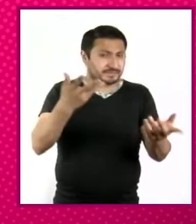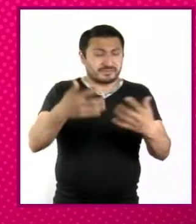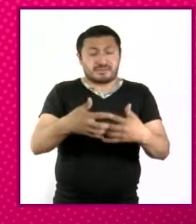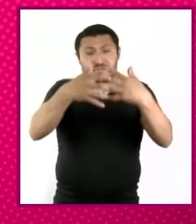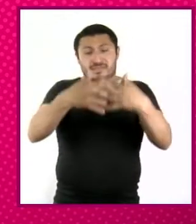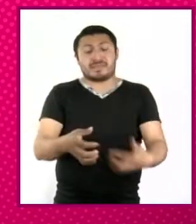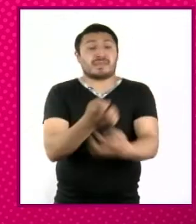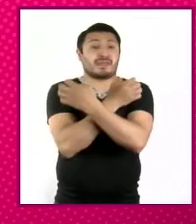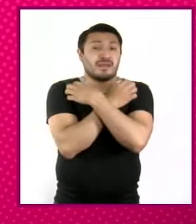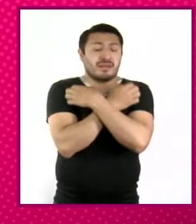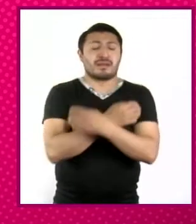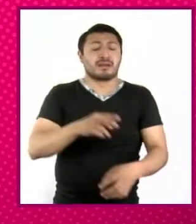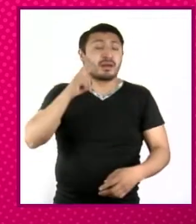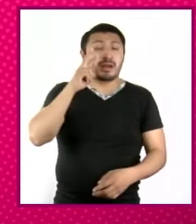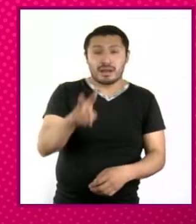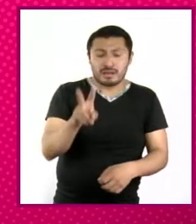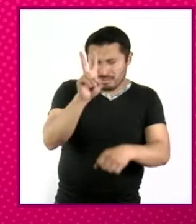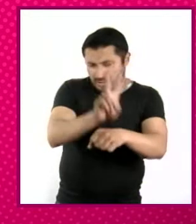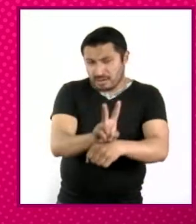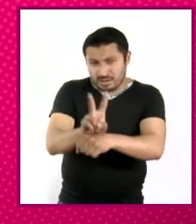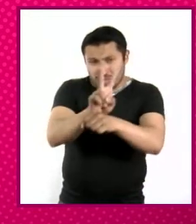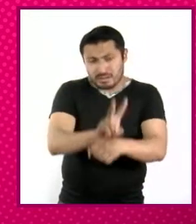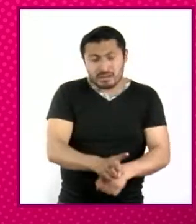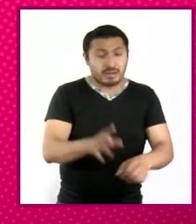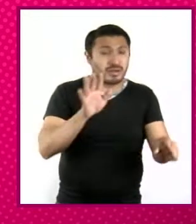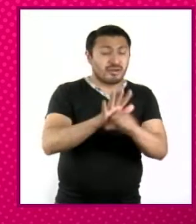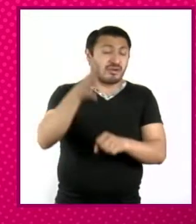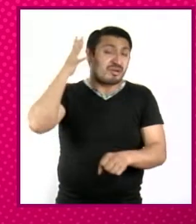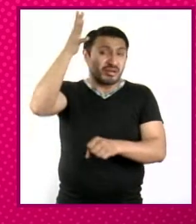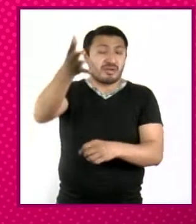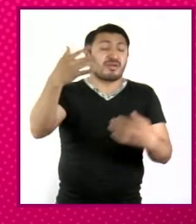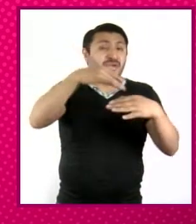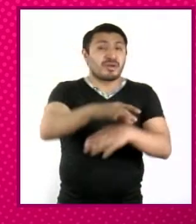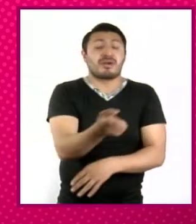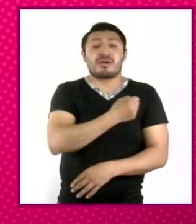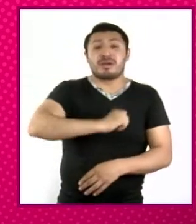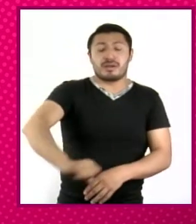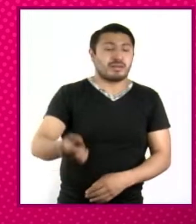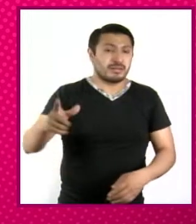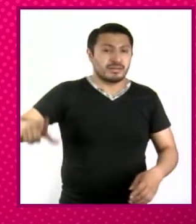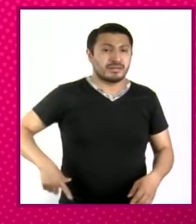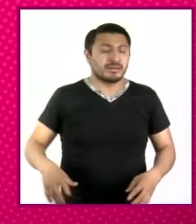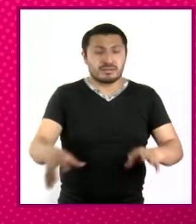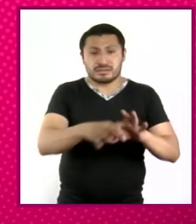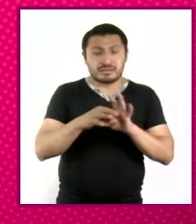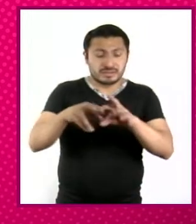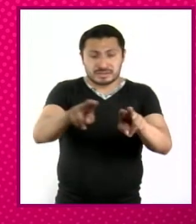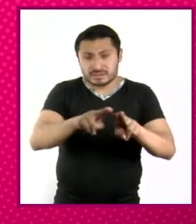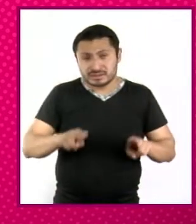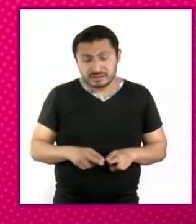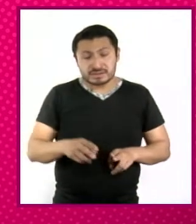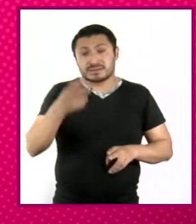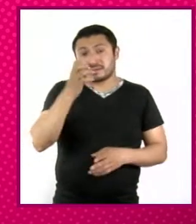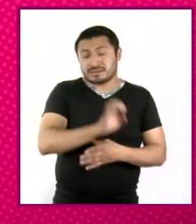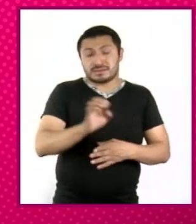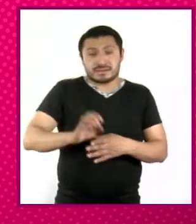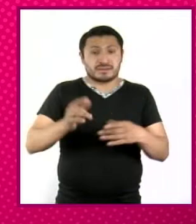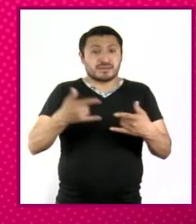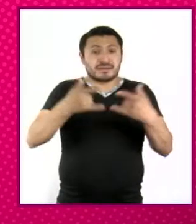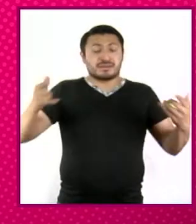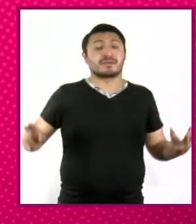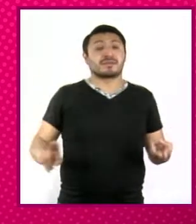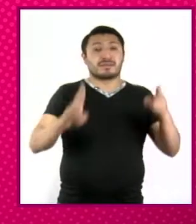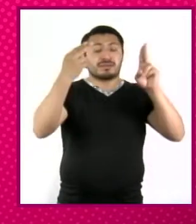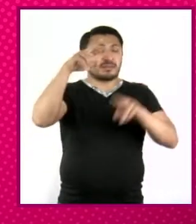educativos, de observar el devenir del famoso Estado-Nación. Entonces, la llamada historia universal